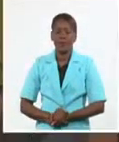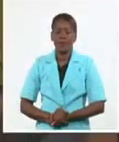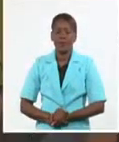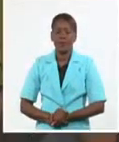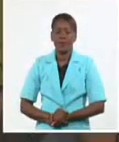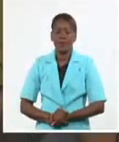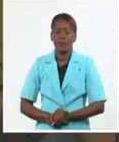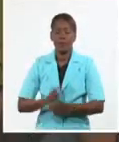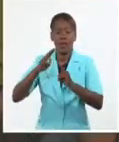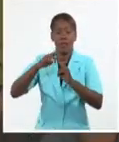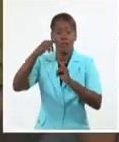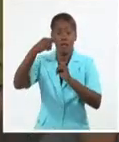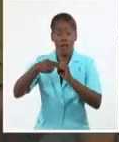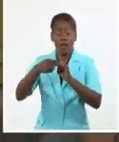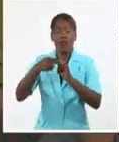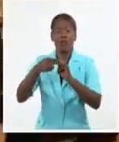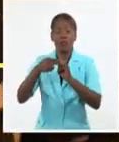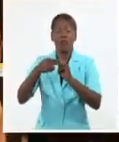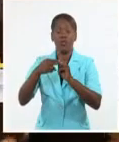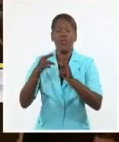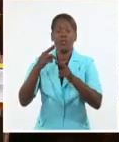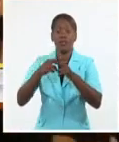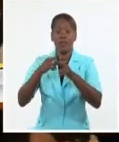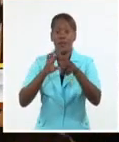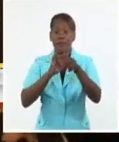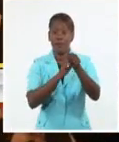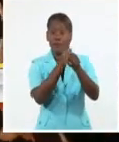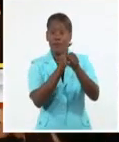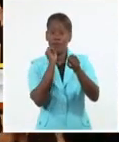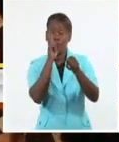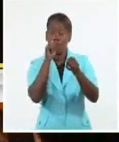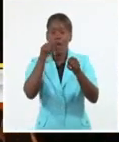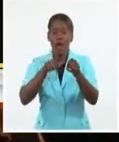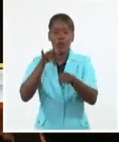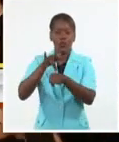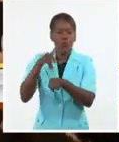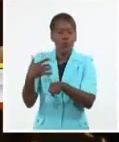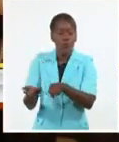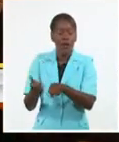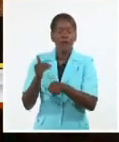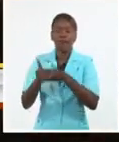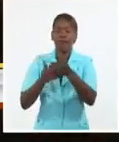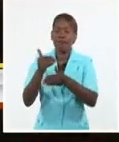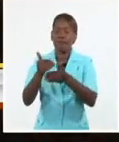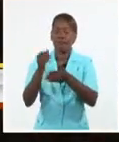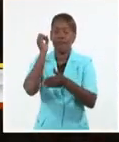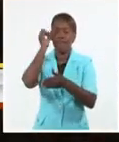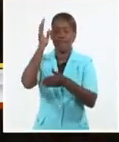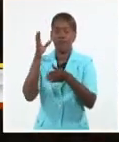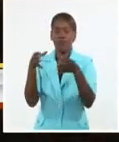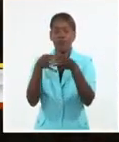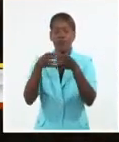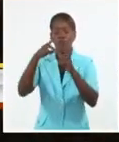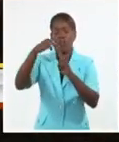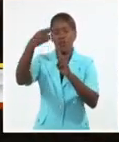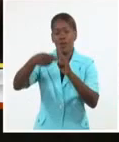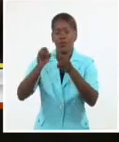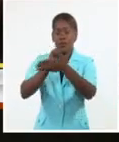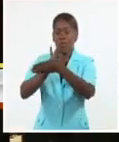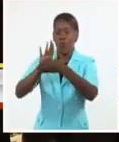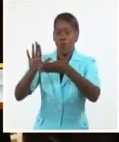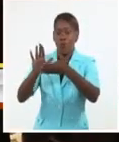La temporada teatral Lo que la pandemia nos dejó puso a disposición del público las obras que los integrantes de la compañía Mejunje y varios colaboradores soñaron